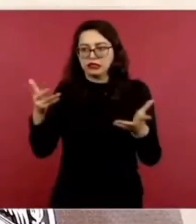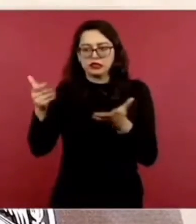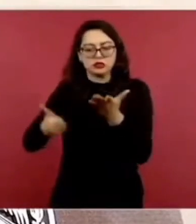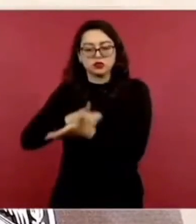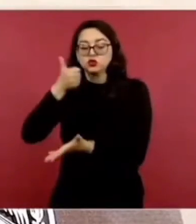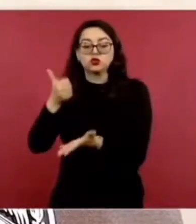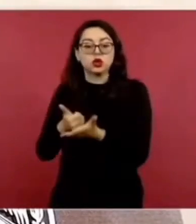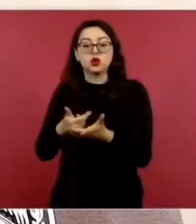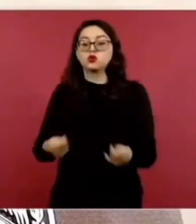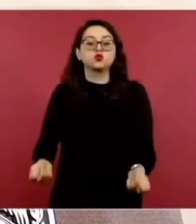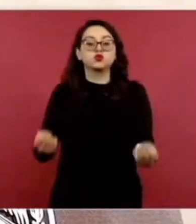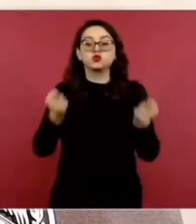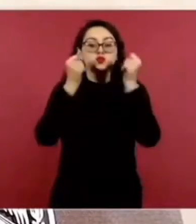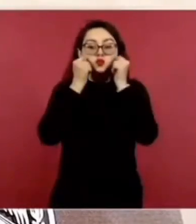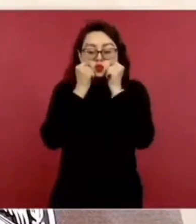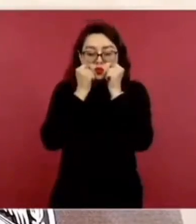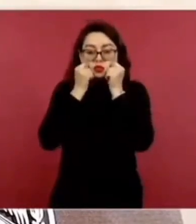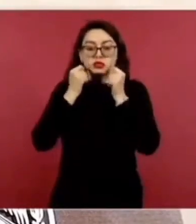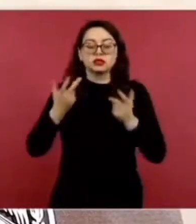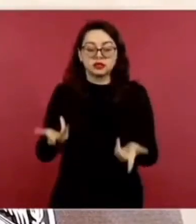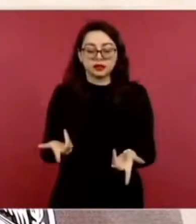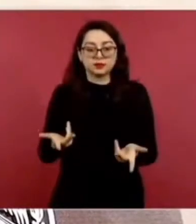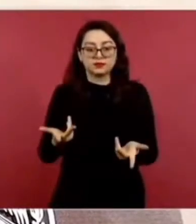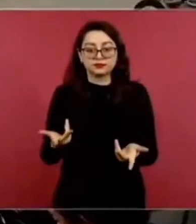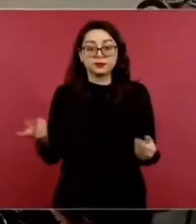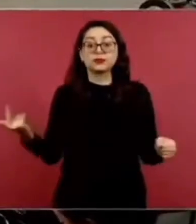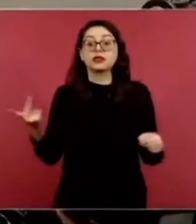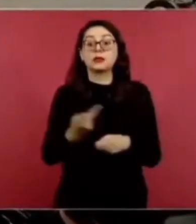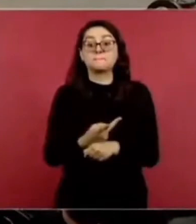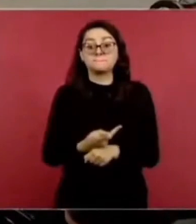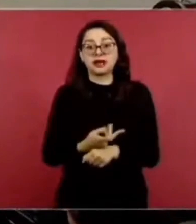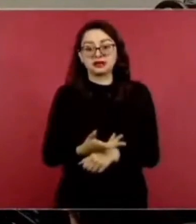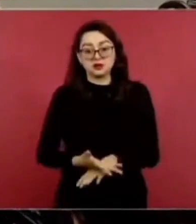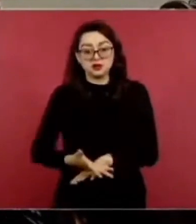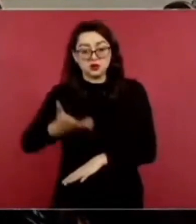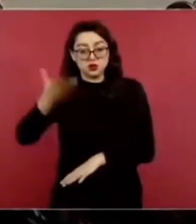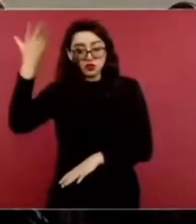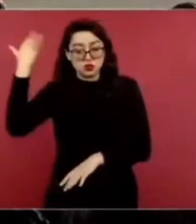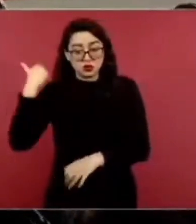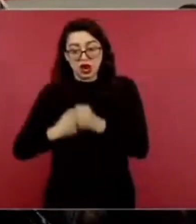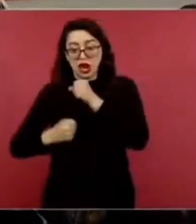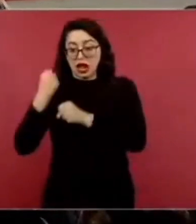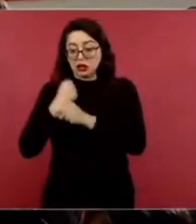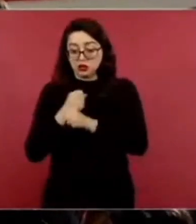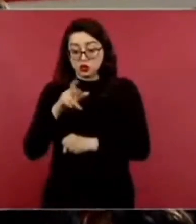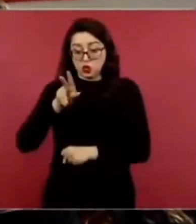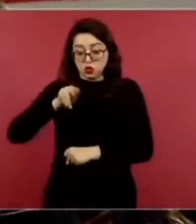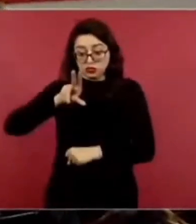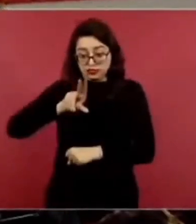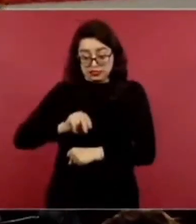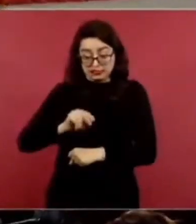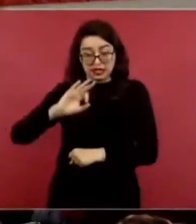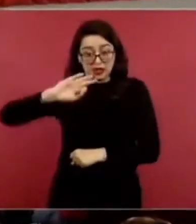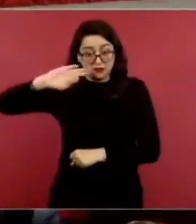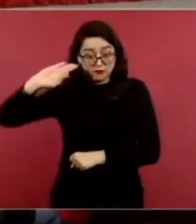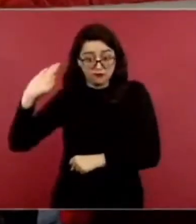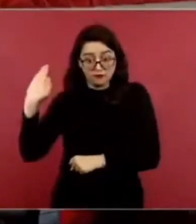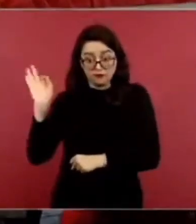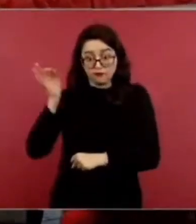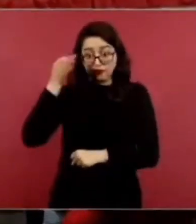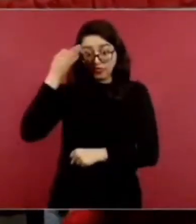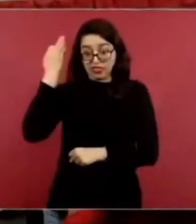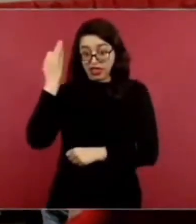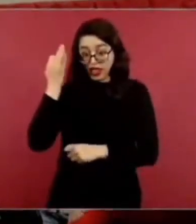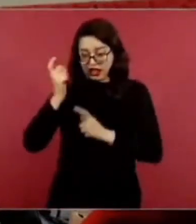que inició en los años 80 generó desigualdades hasta en los modelos de atención. Cuando se pasa de la Secretaría